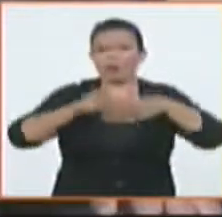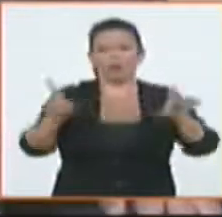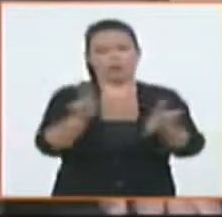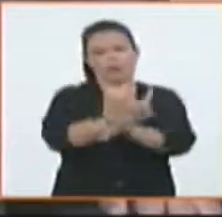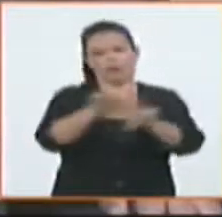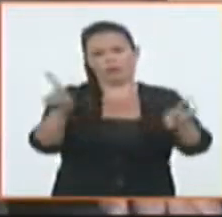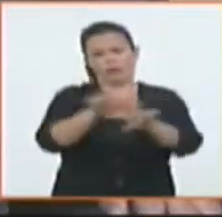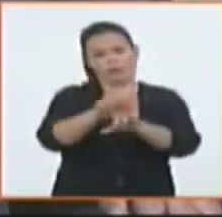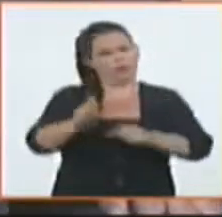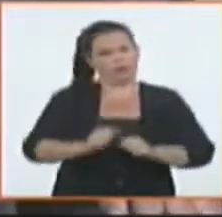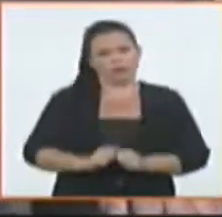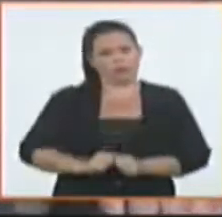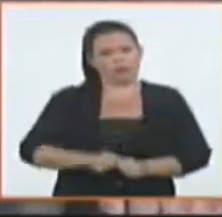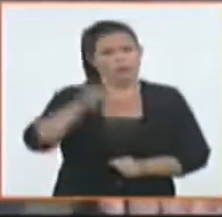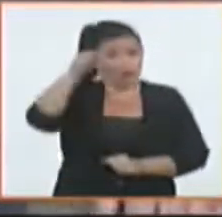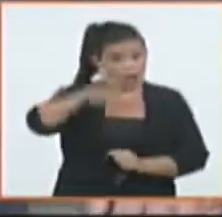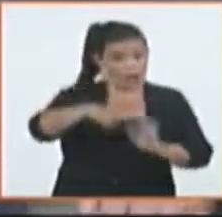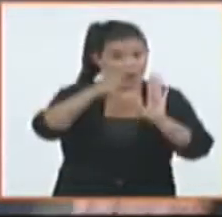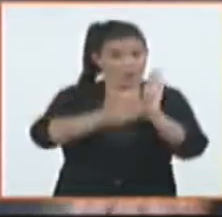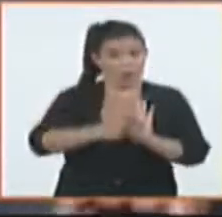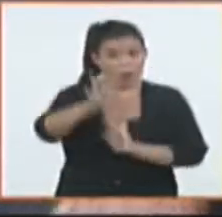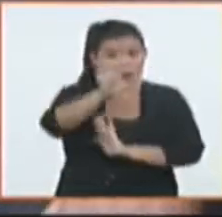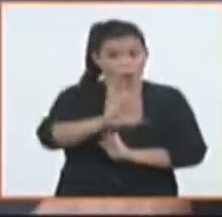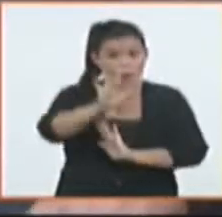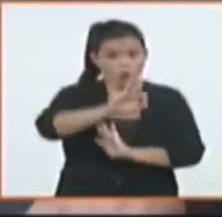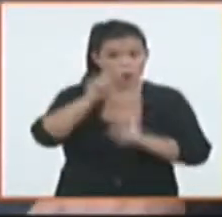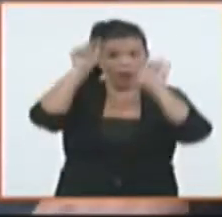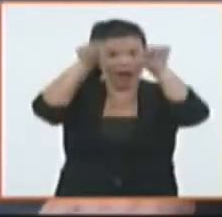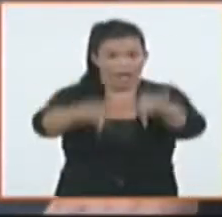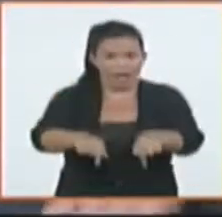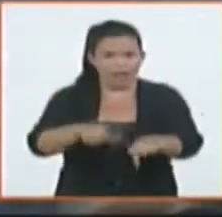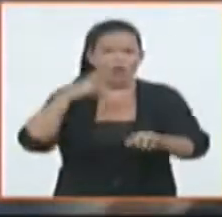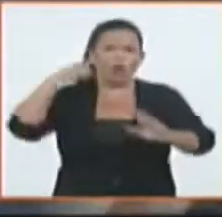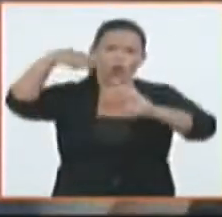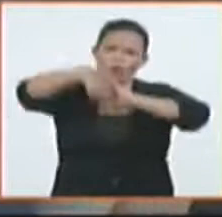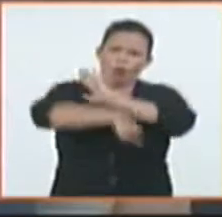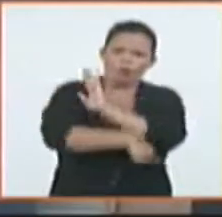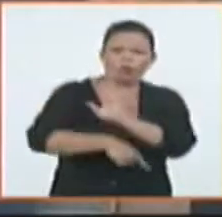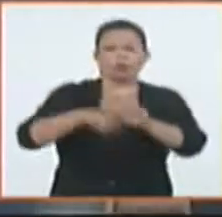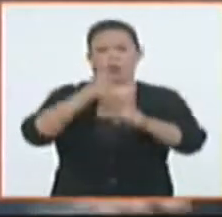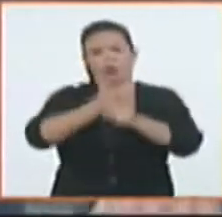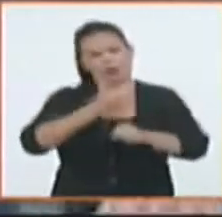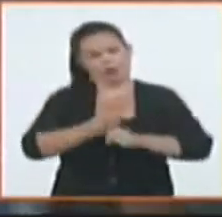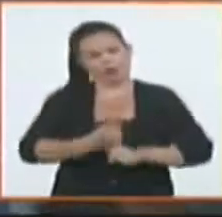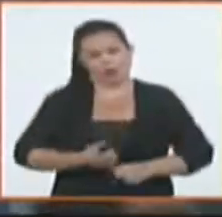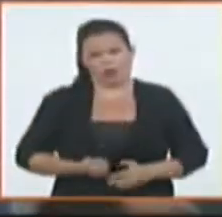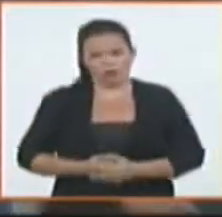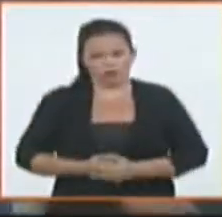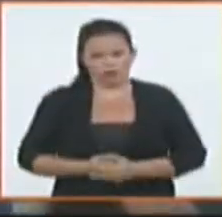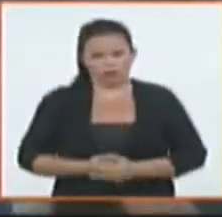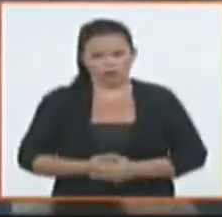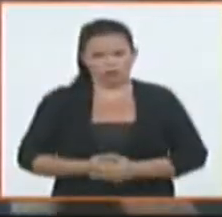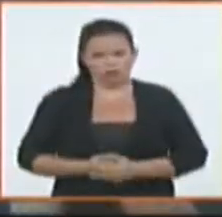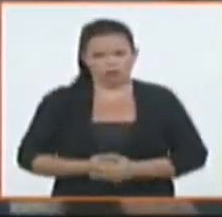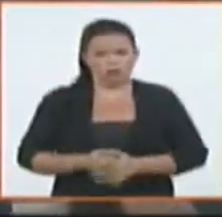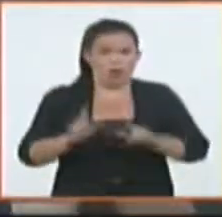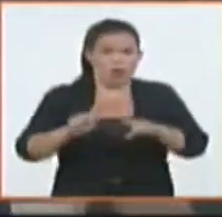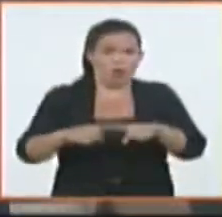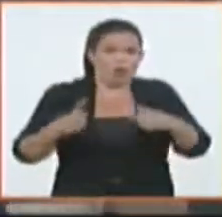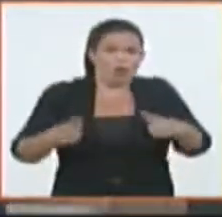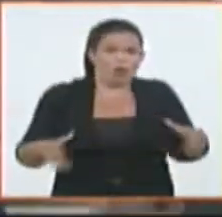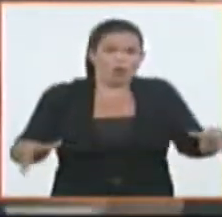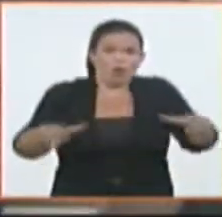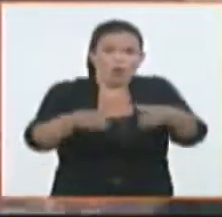poder popular la tenemos que hacer desde el trabajo del partido. No es ni tan siquiera el buró político. El buró político es un órgano